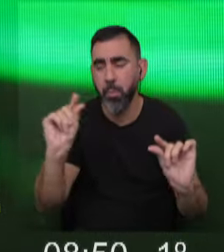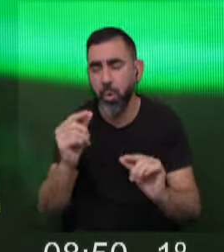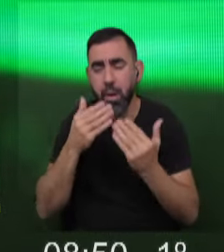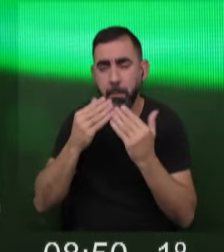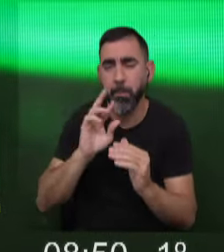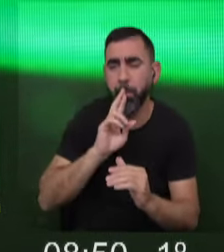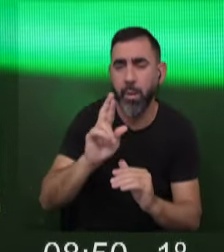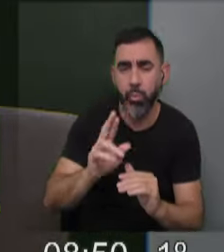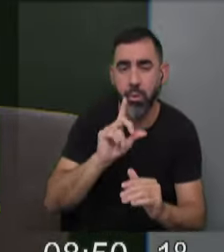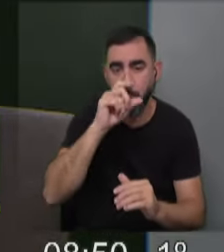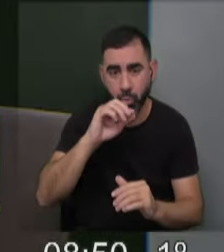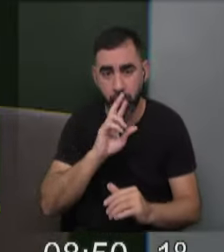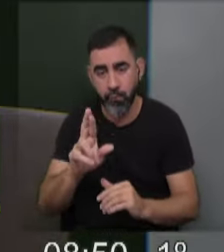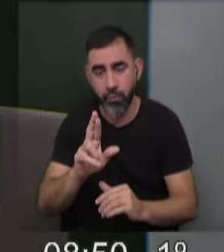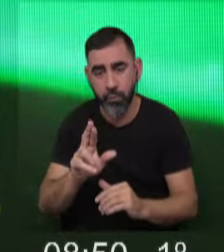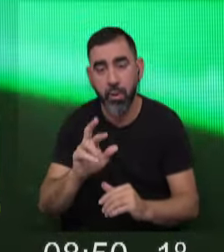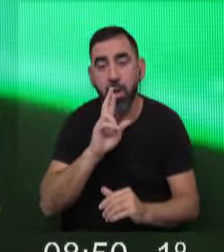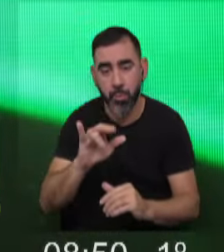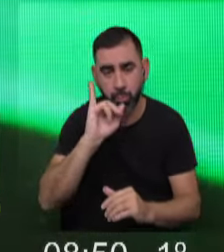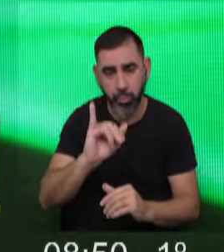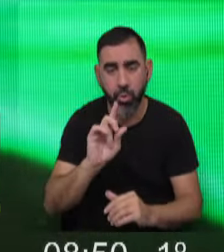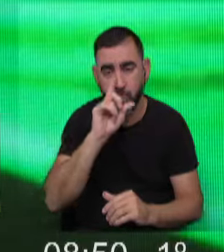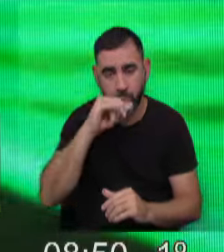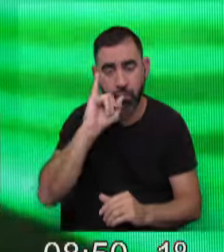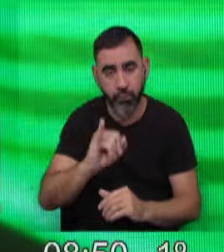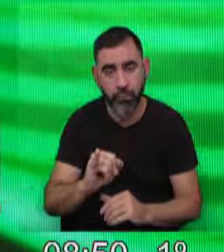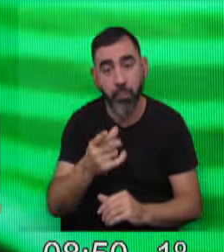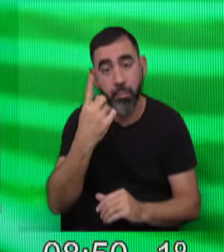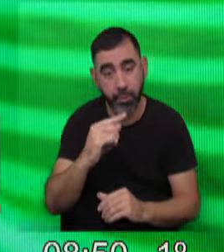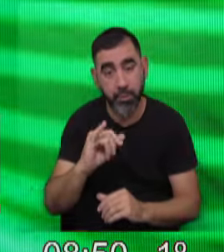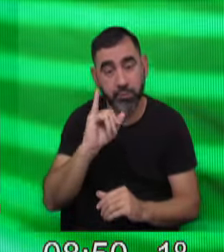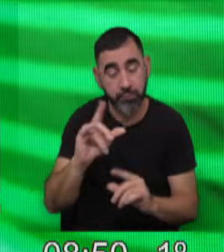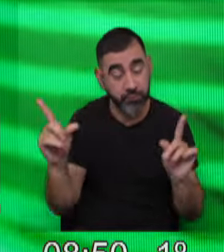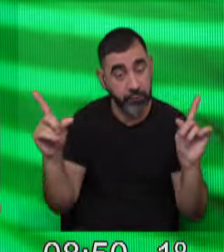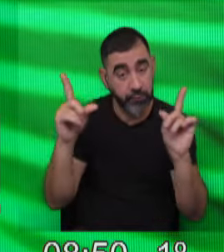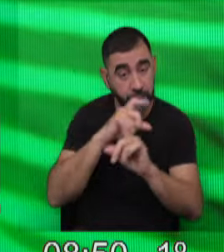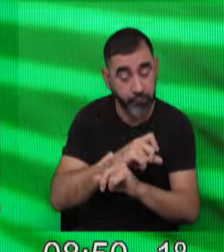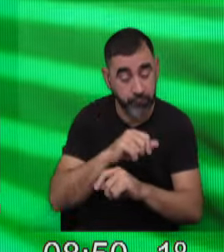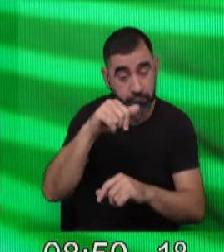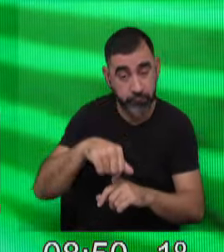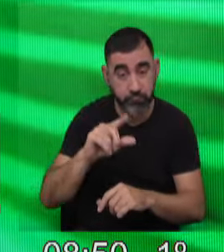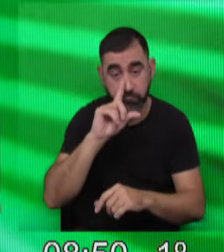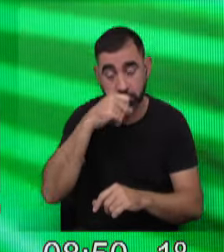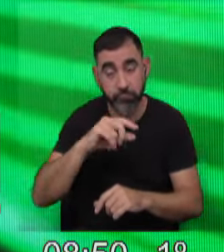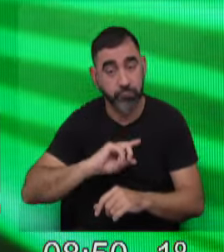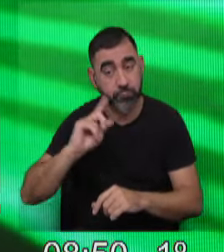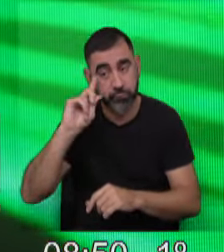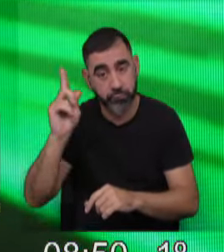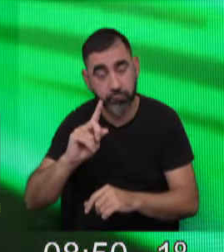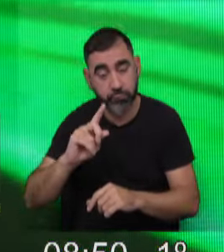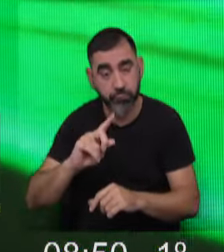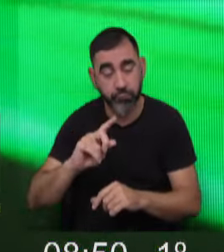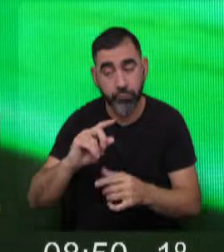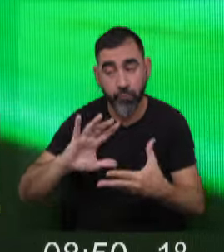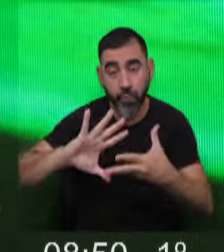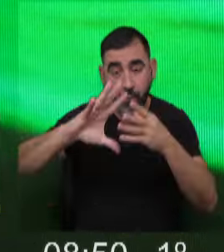preguntas, ¿no? ¿Montevideo respondió? Respondió, sí. Pero también son de las que tuvo las dificultades de que, al no conocer el uso de la